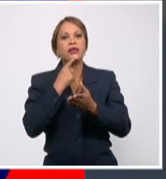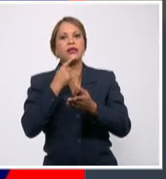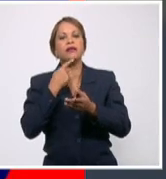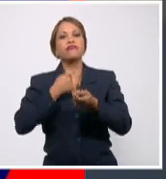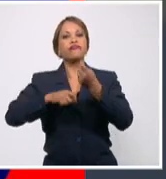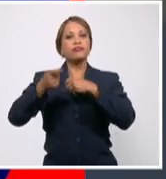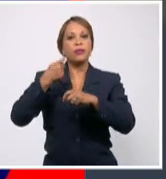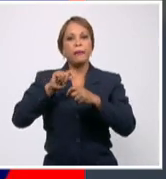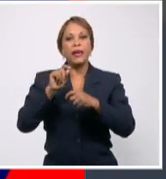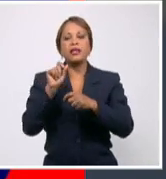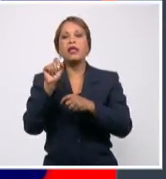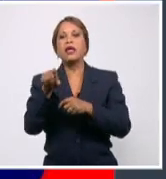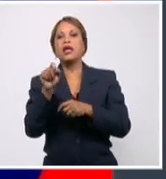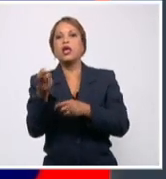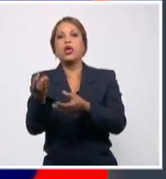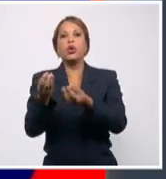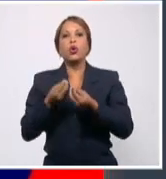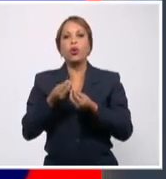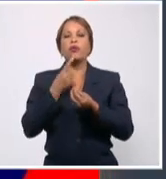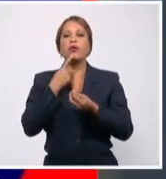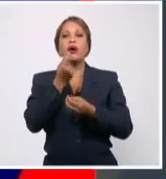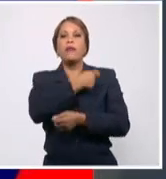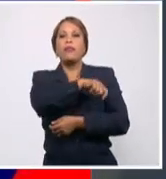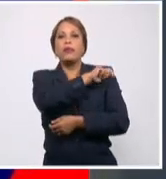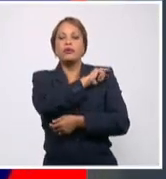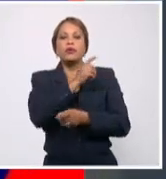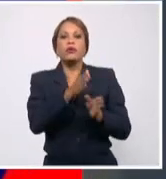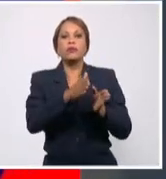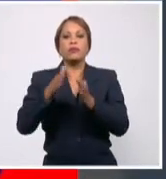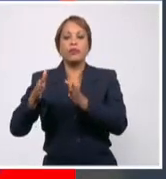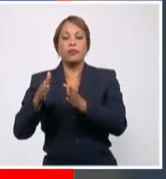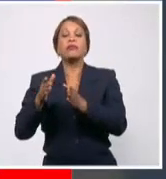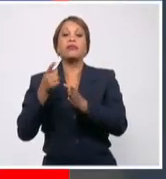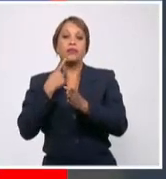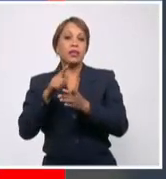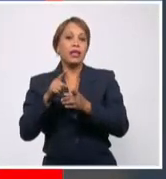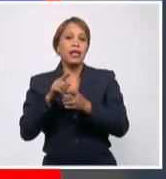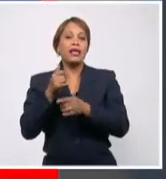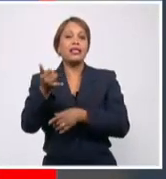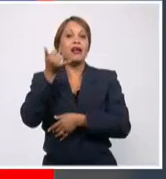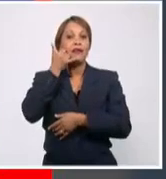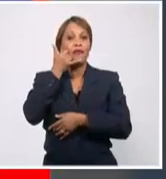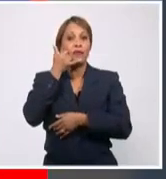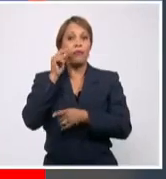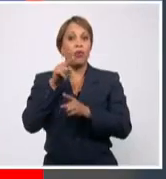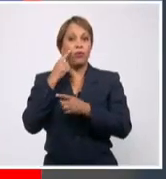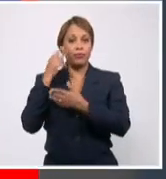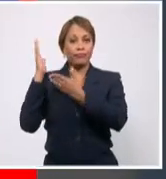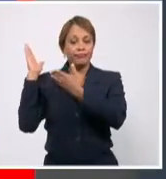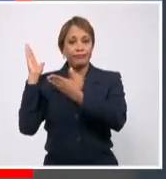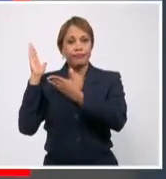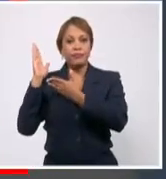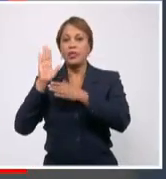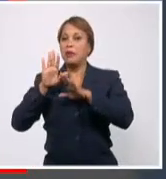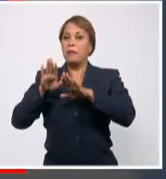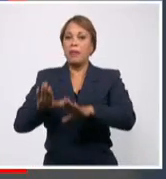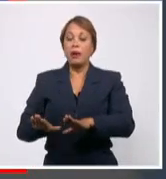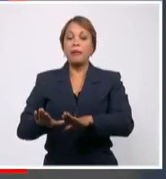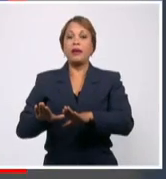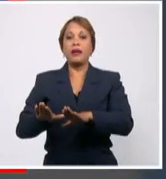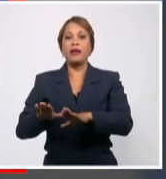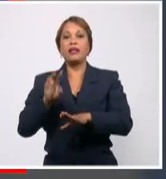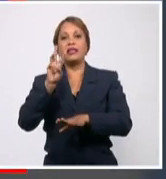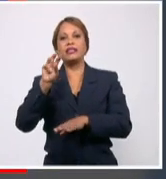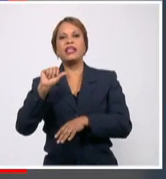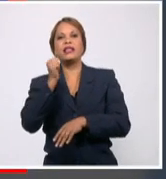ventas y cobros a la población. Por su parte, la plataforma Transfer Móvil quedará inhabilitada del día 30 de diciembre